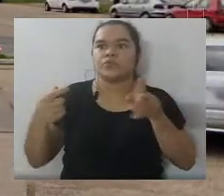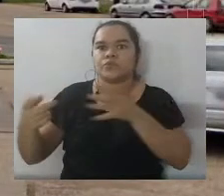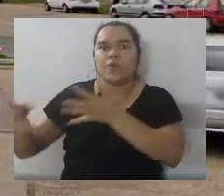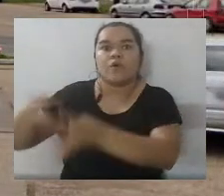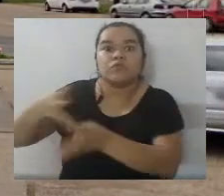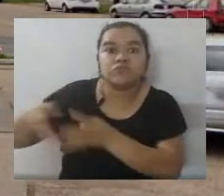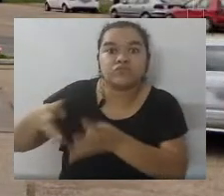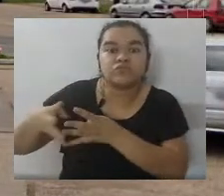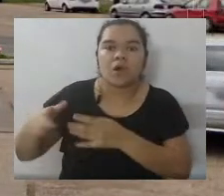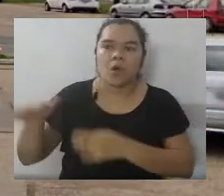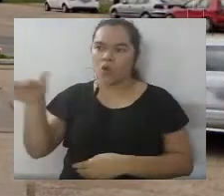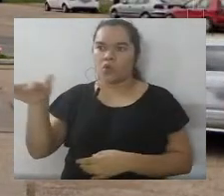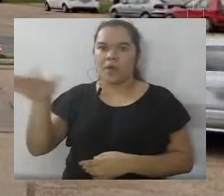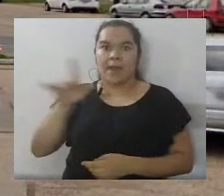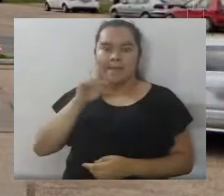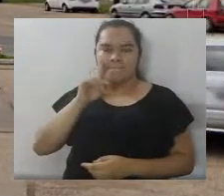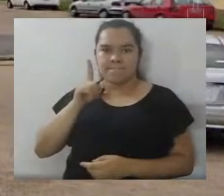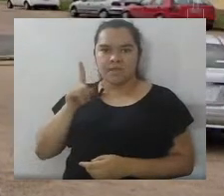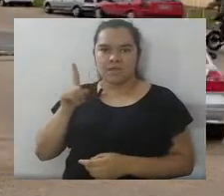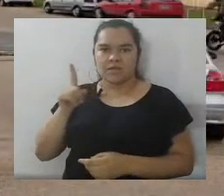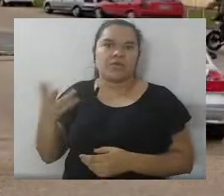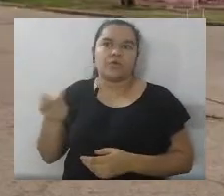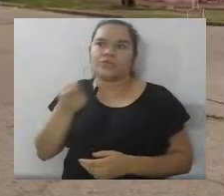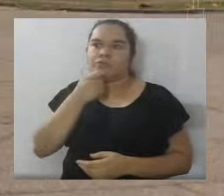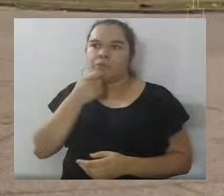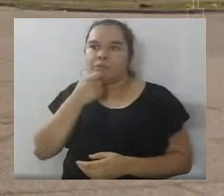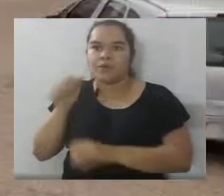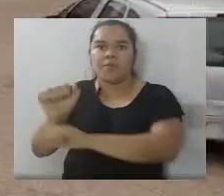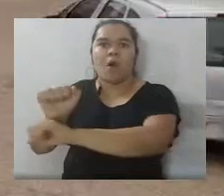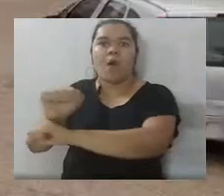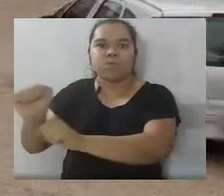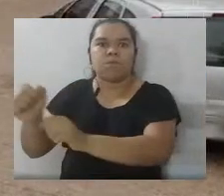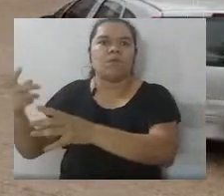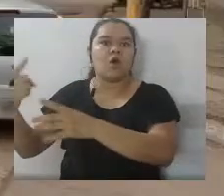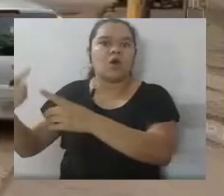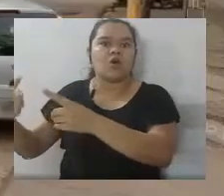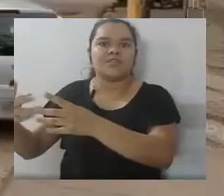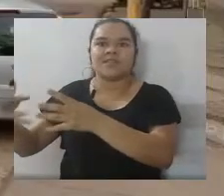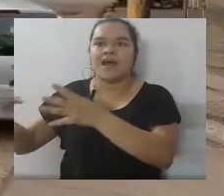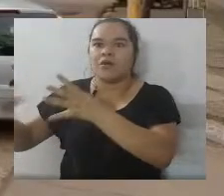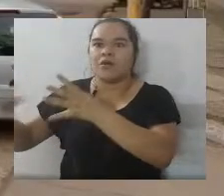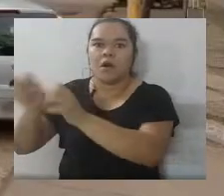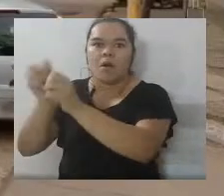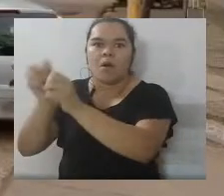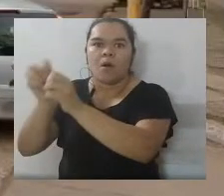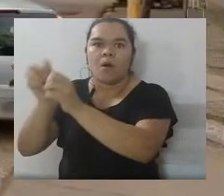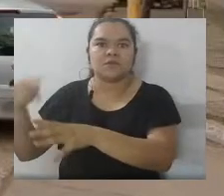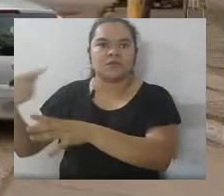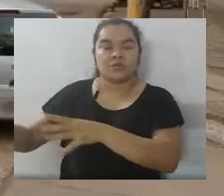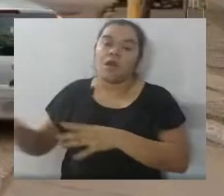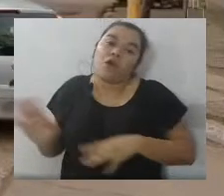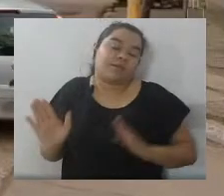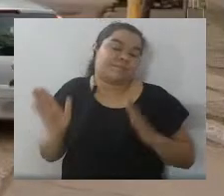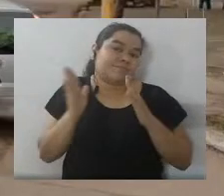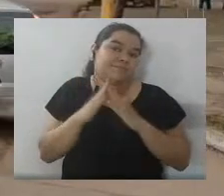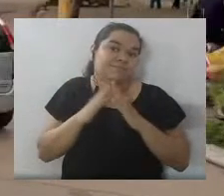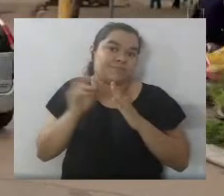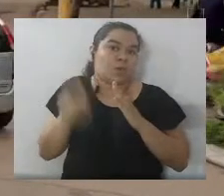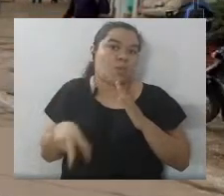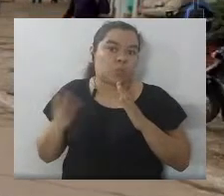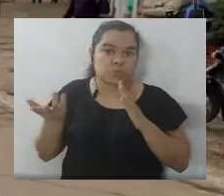de un ambiente explosivo, como puede ser la de una estación de servicio o simplemente una instalación eléctrica residencial en una